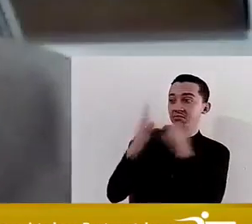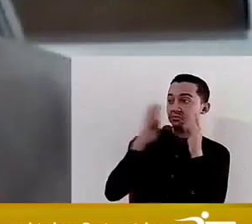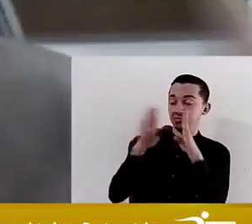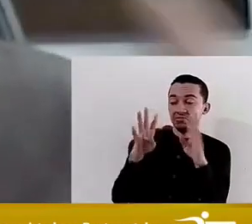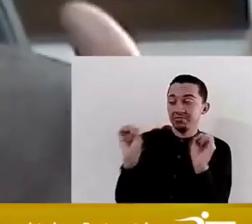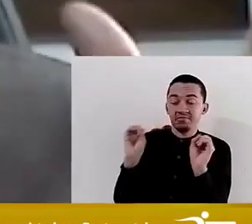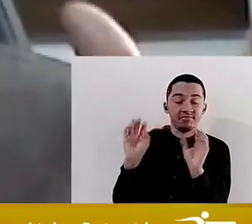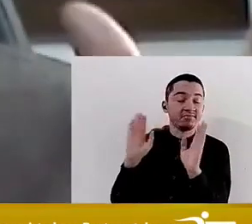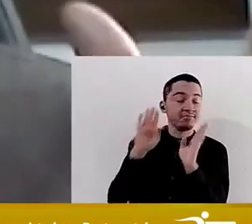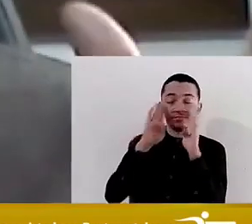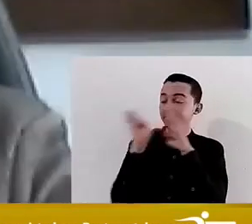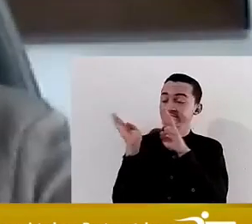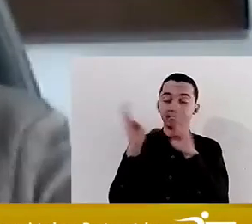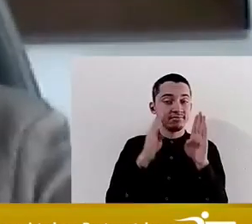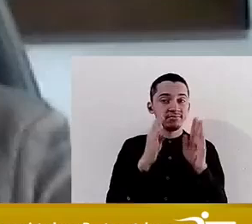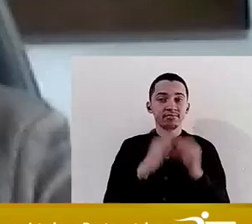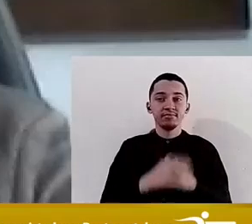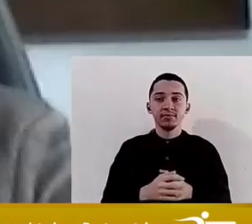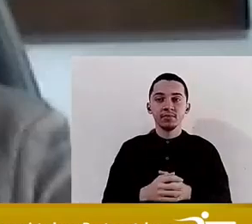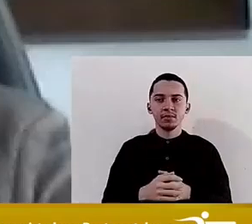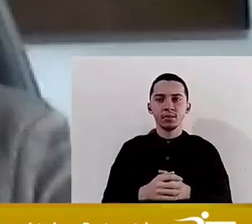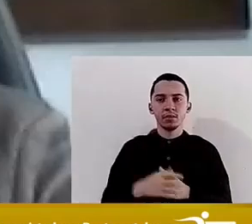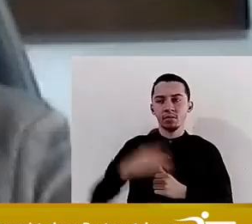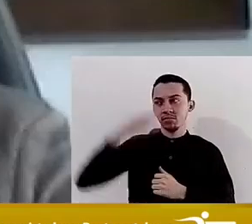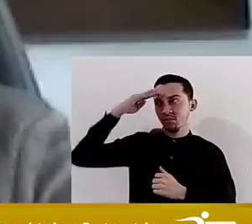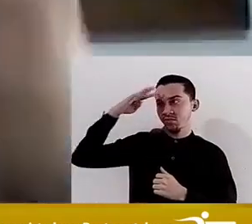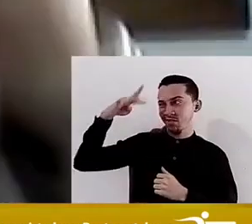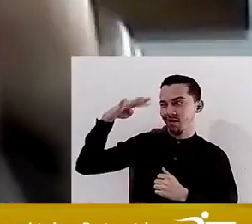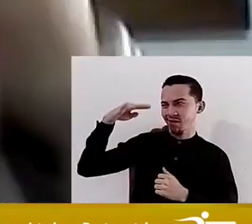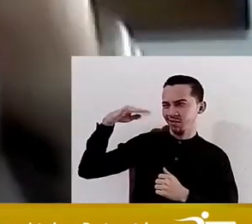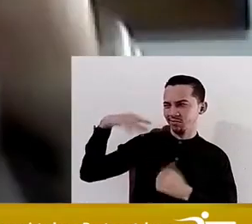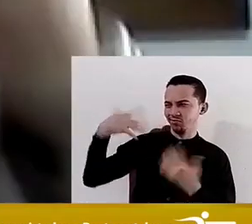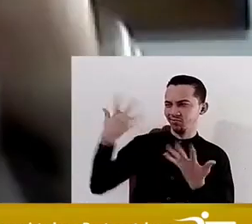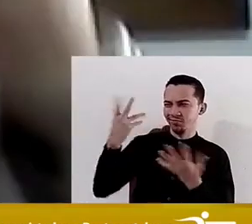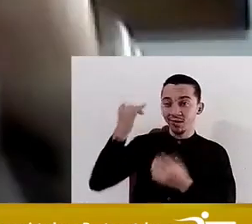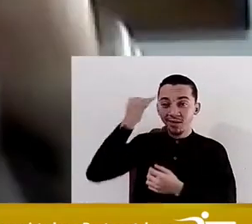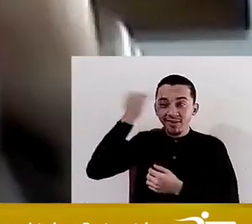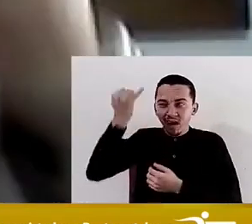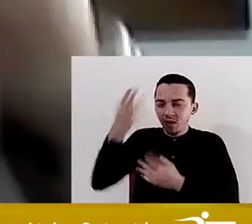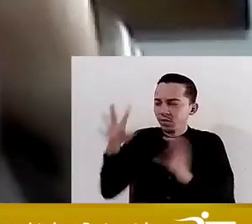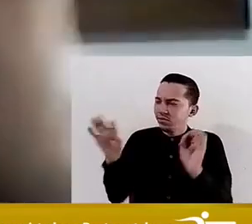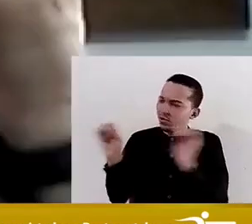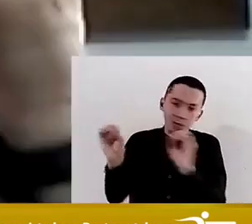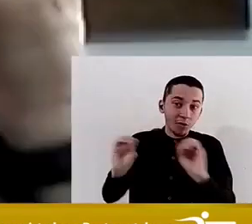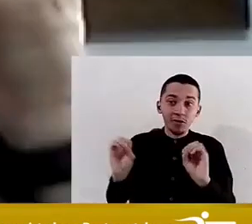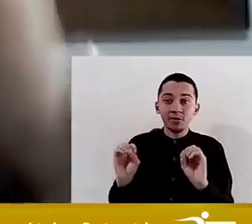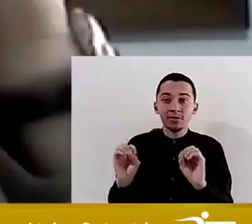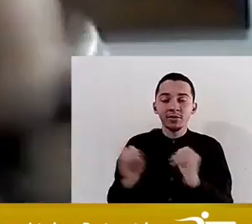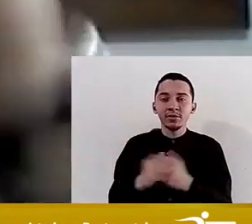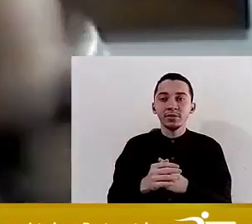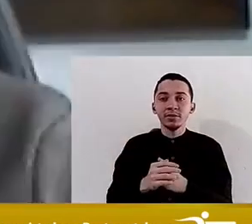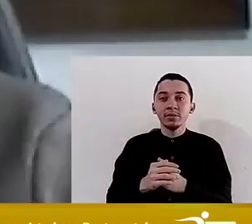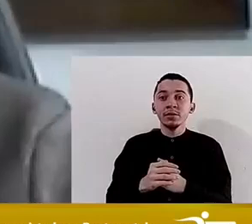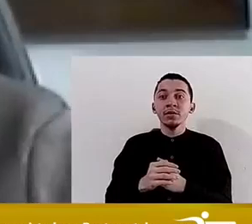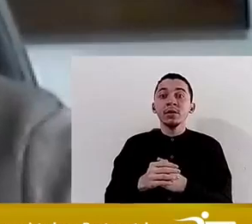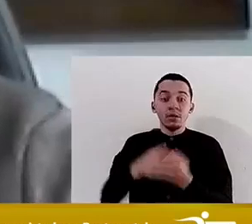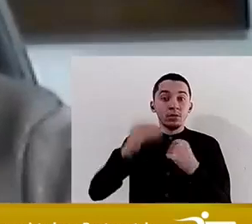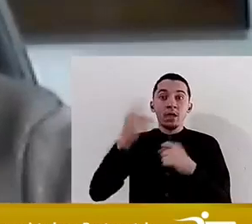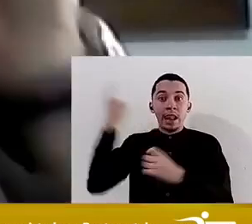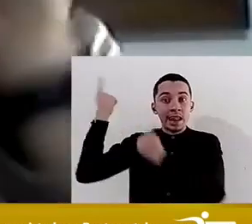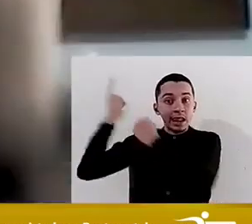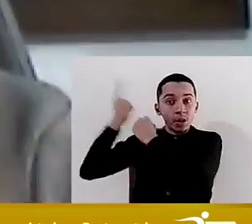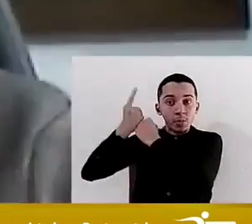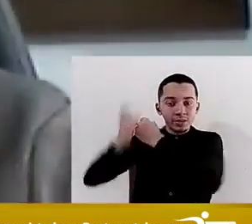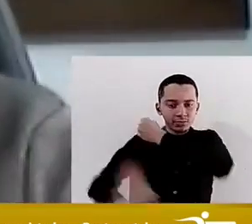tanta teoría. No, esto no es teoría. Esos son los principios en los que está fundamentada la fe cristiana, la práctica